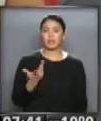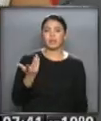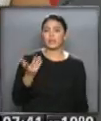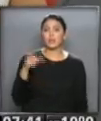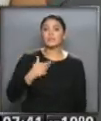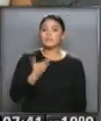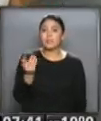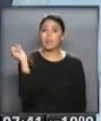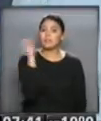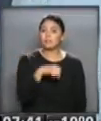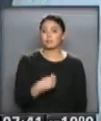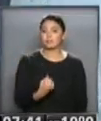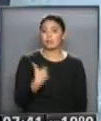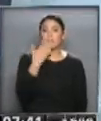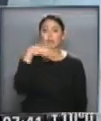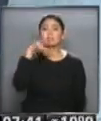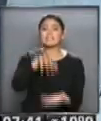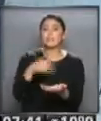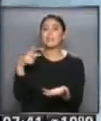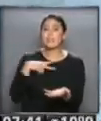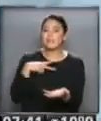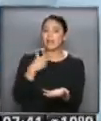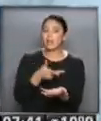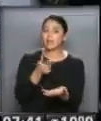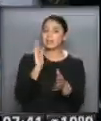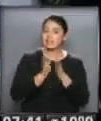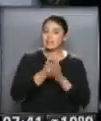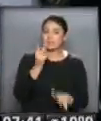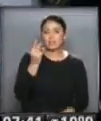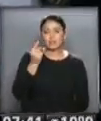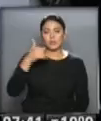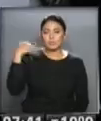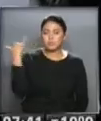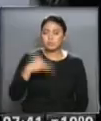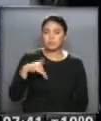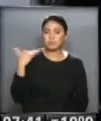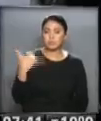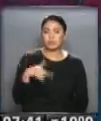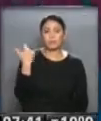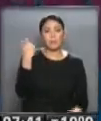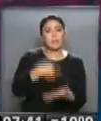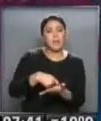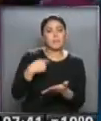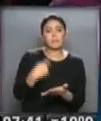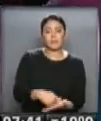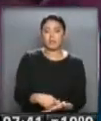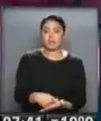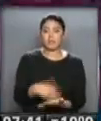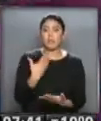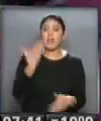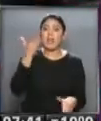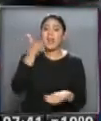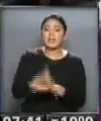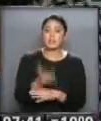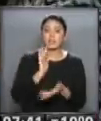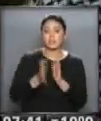por tu obra social. Vas a un centro privado y son costísimos los precios que tenemos que pagar para acceder a